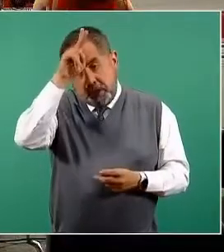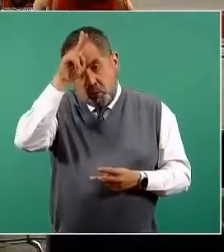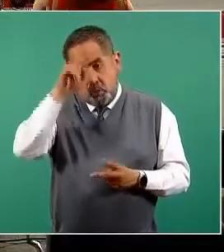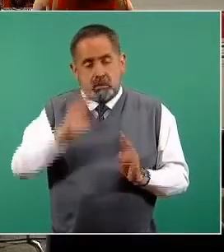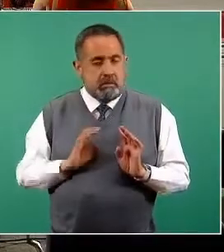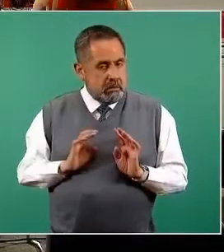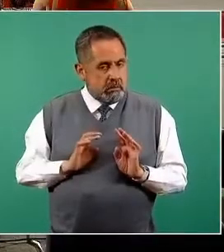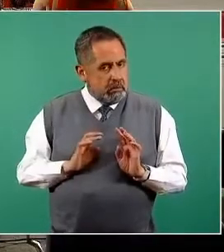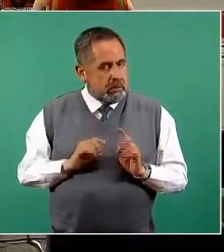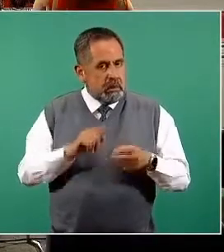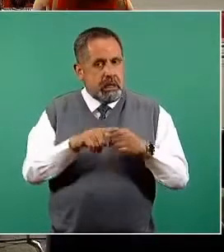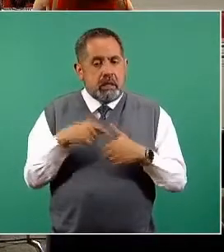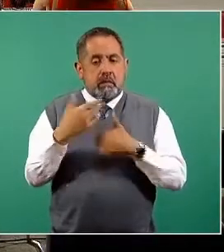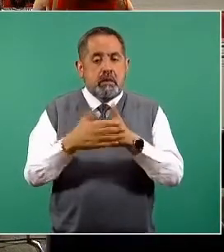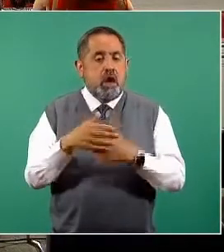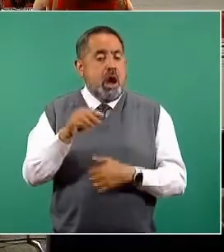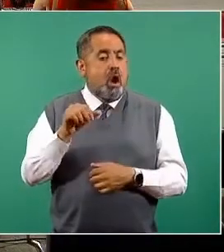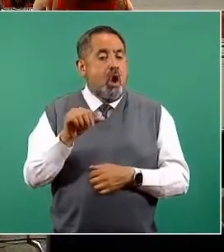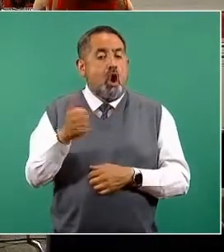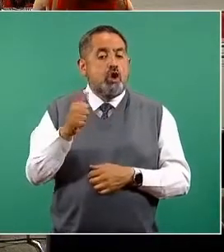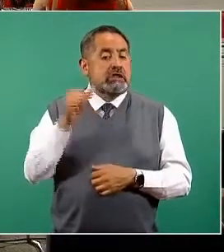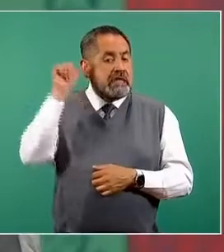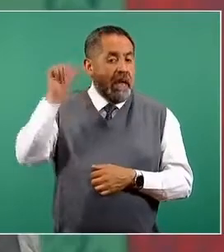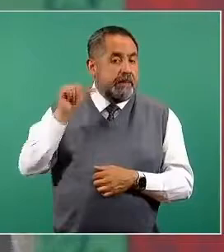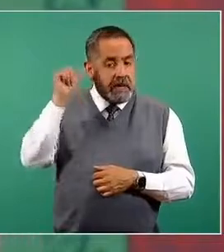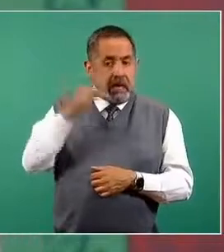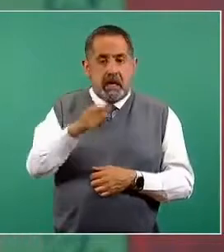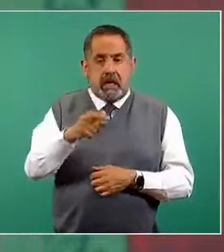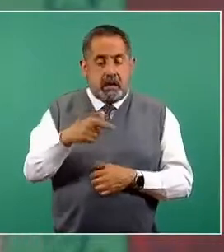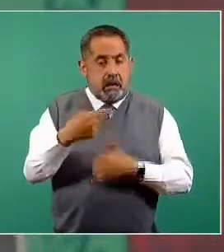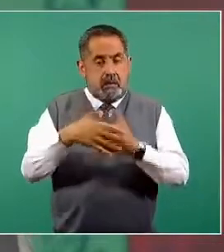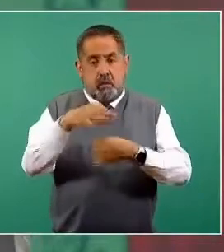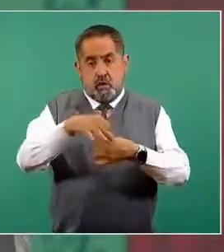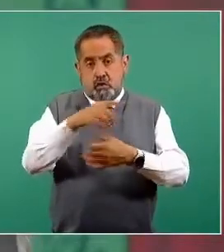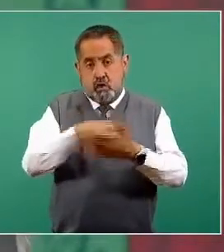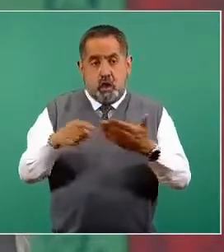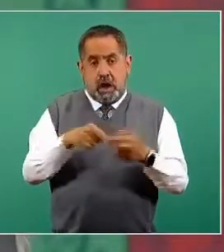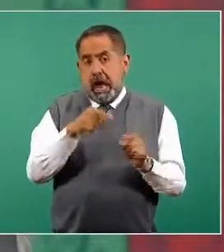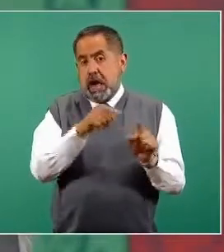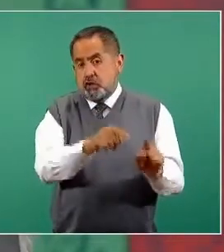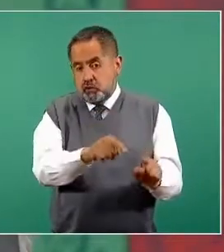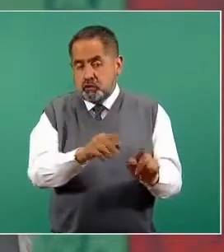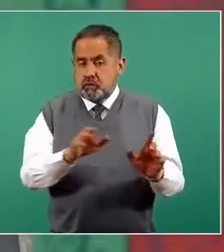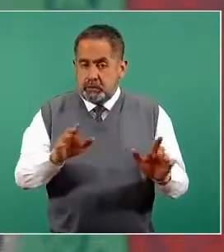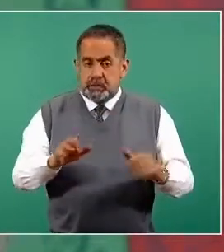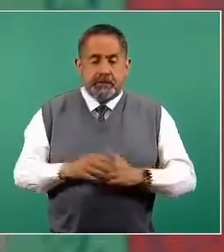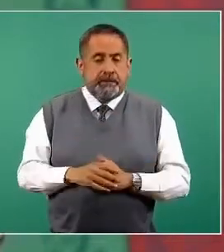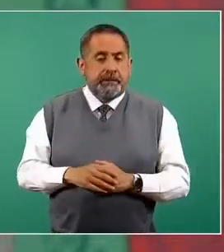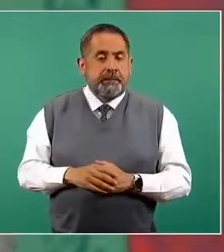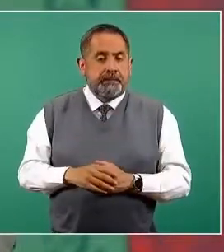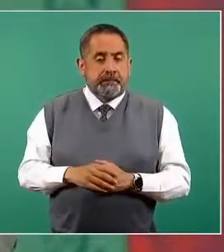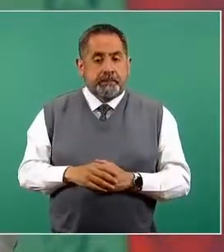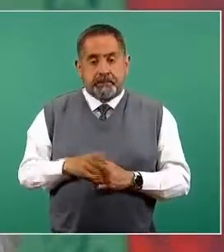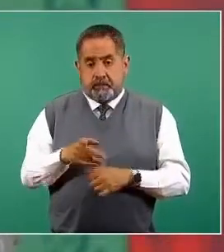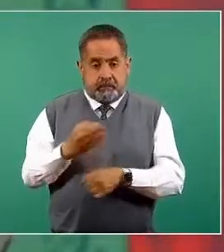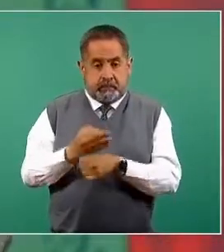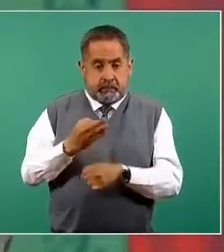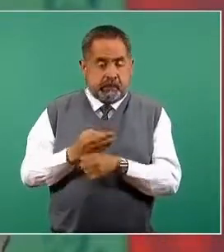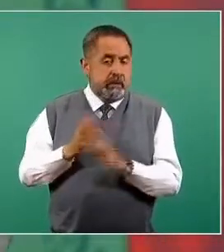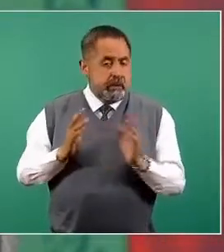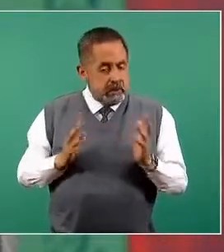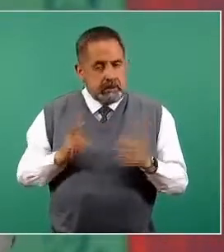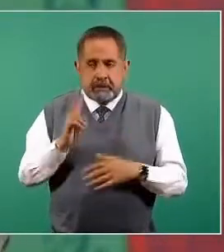muy próximamente, el 11 de abril, sus eventos electorales. Y en este momento